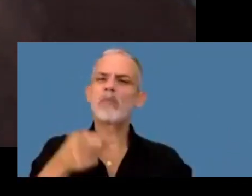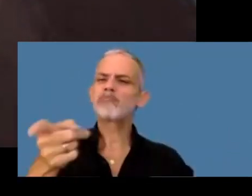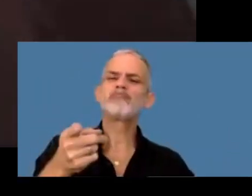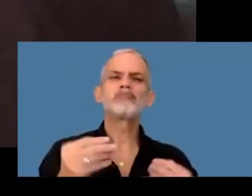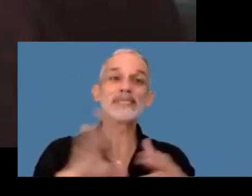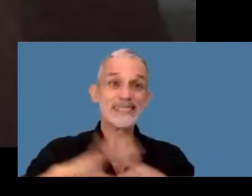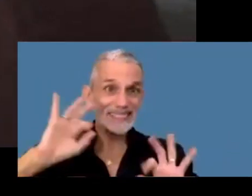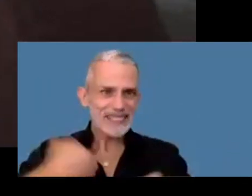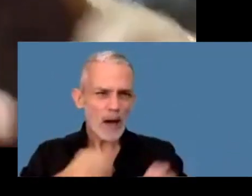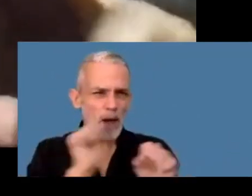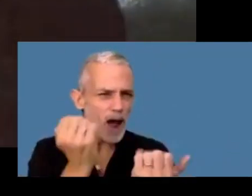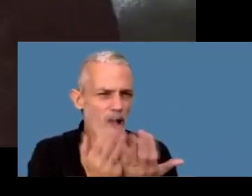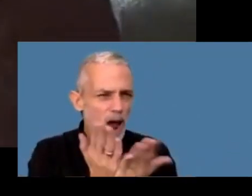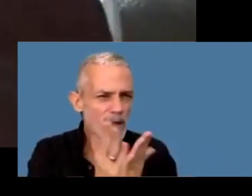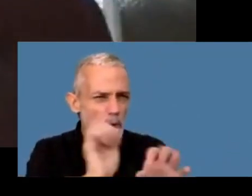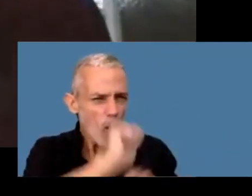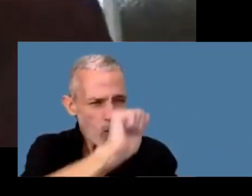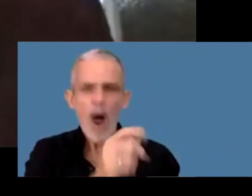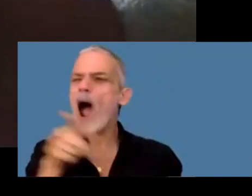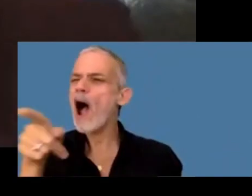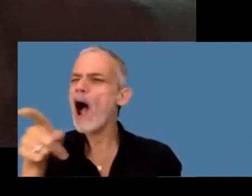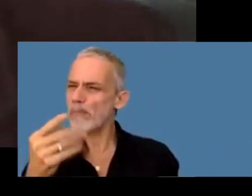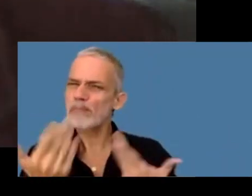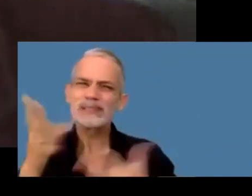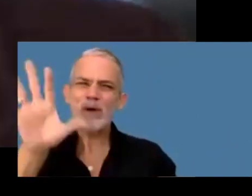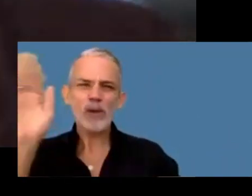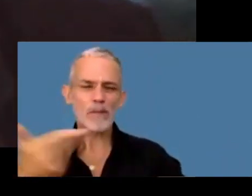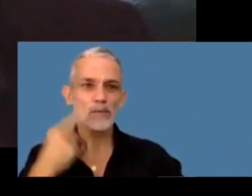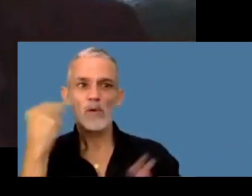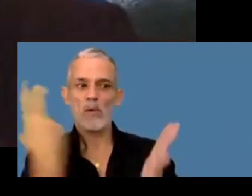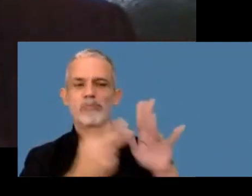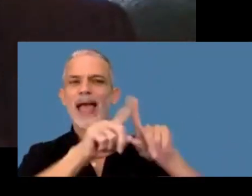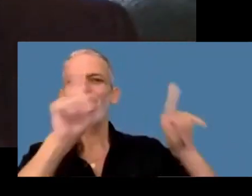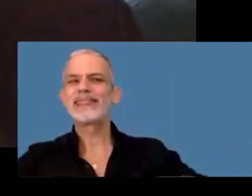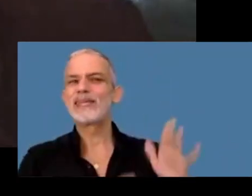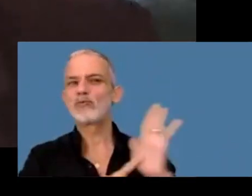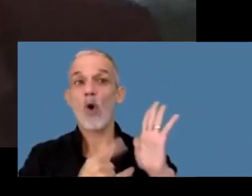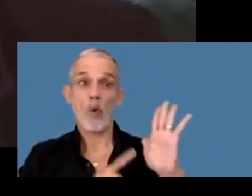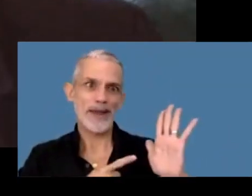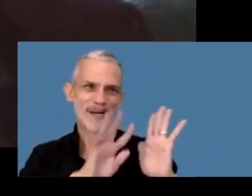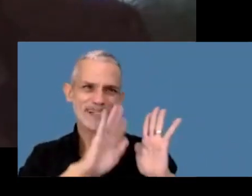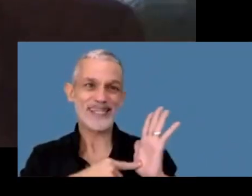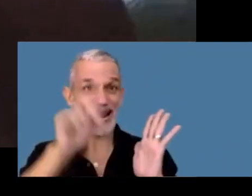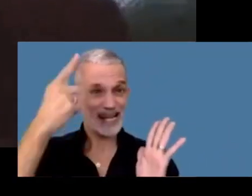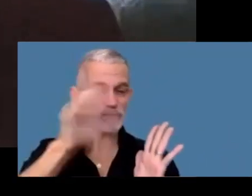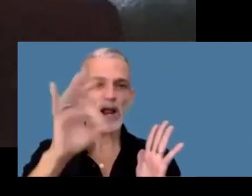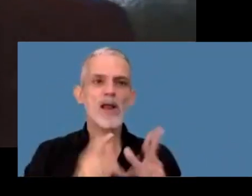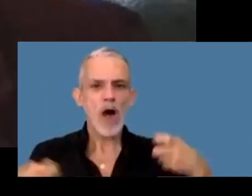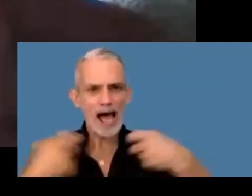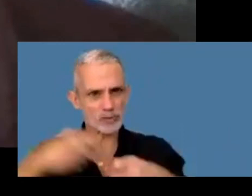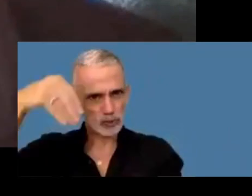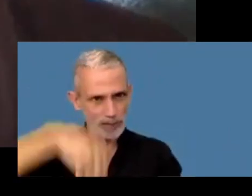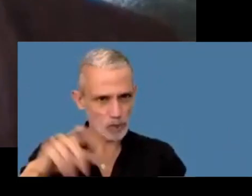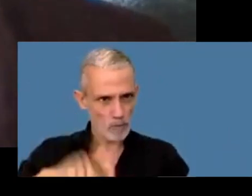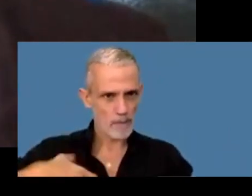es el motivo. Observemos esto. Contribuyente que normaliza. ¿Puede venir Córdoba y decir, porque vos